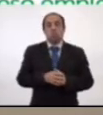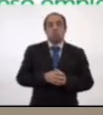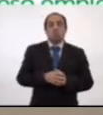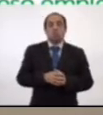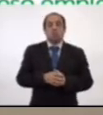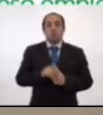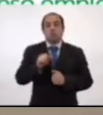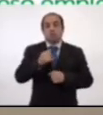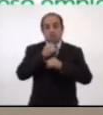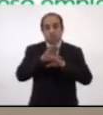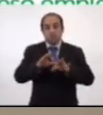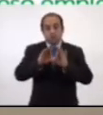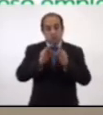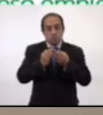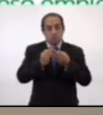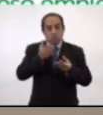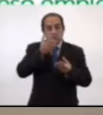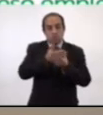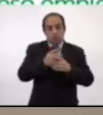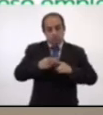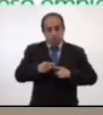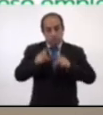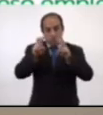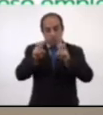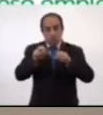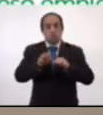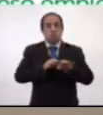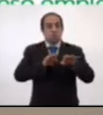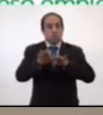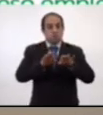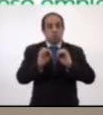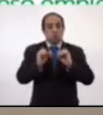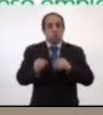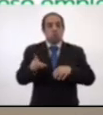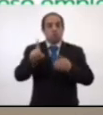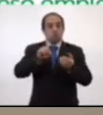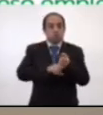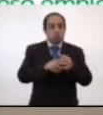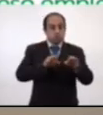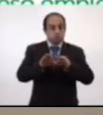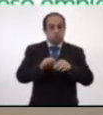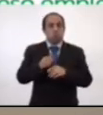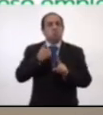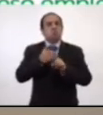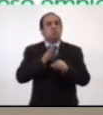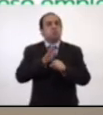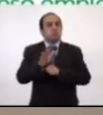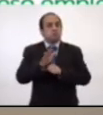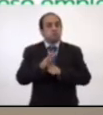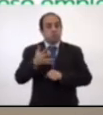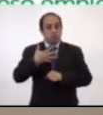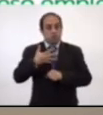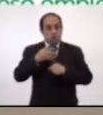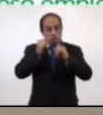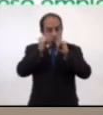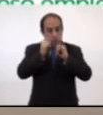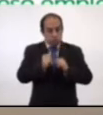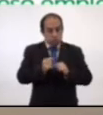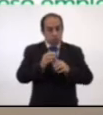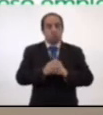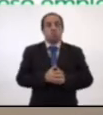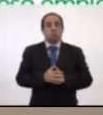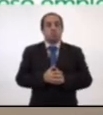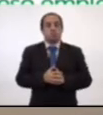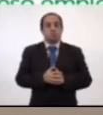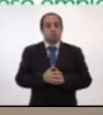las medidas de acceso diferencial en materia de empleo y autoempleo. ¿Qué buscamos con ello? Generar autonomía, resiliencia